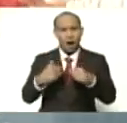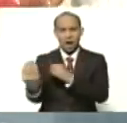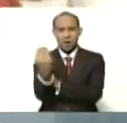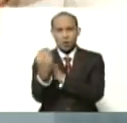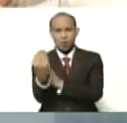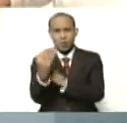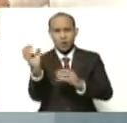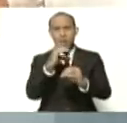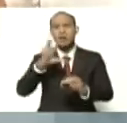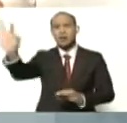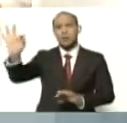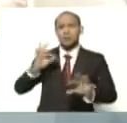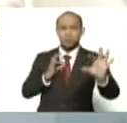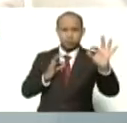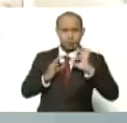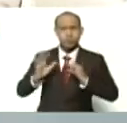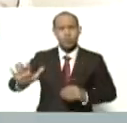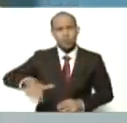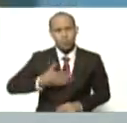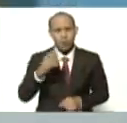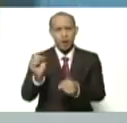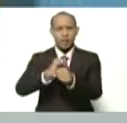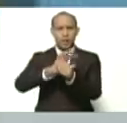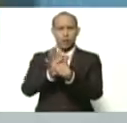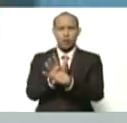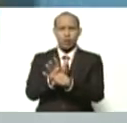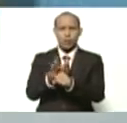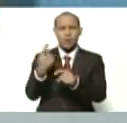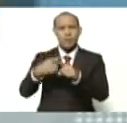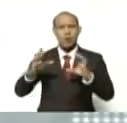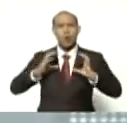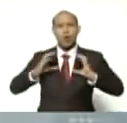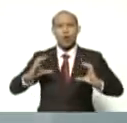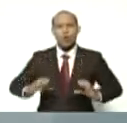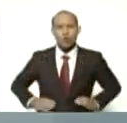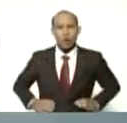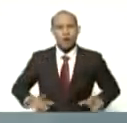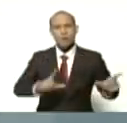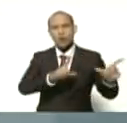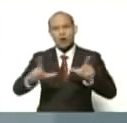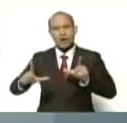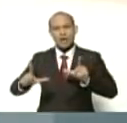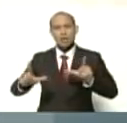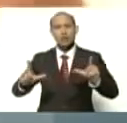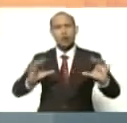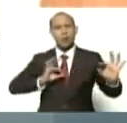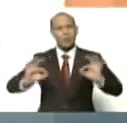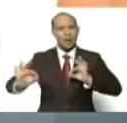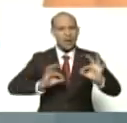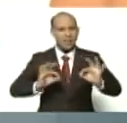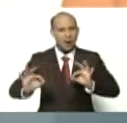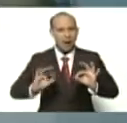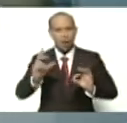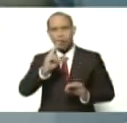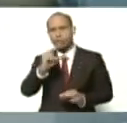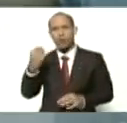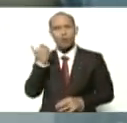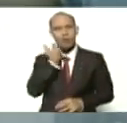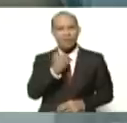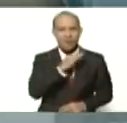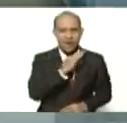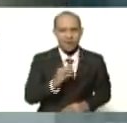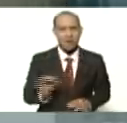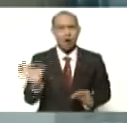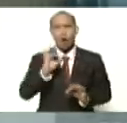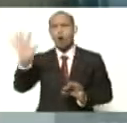se te puede pegar el coronavirus lo que pasa es que el cuerpo está preparado para defenderte y no te enfermas o si te